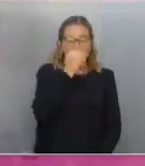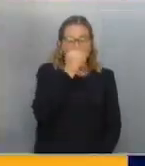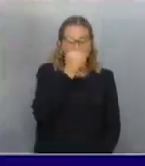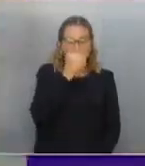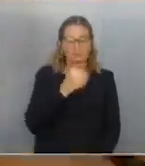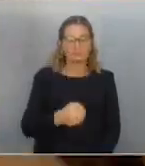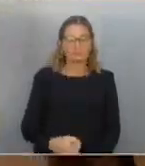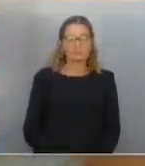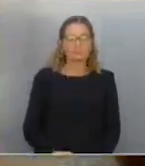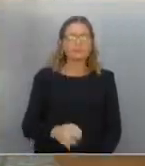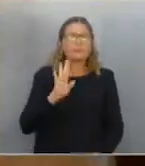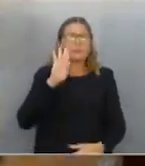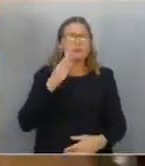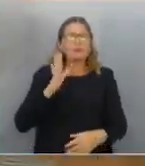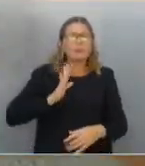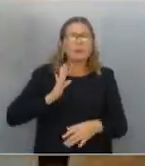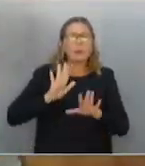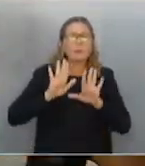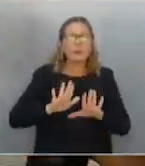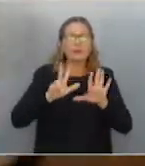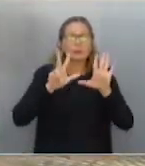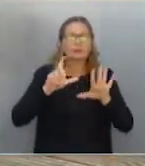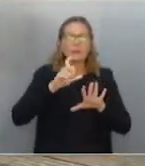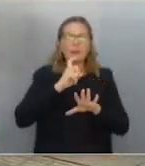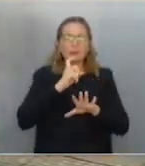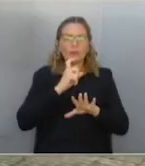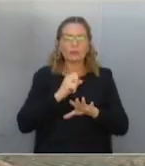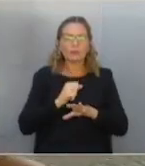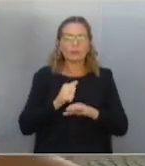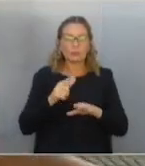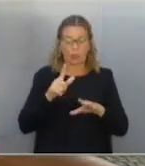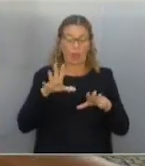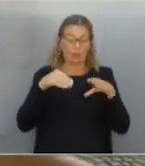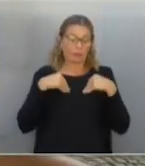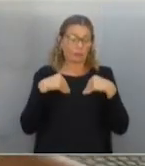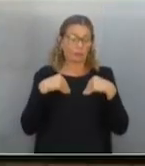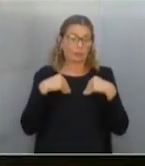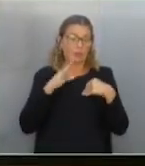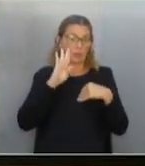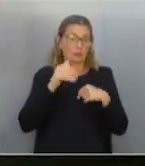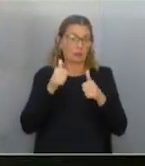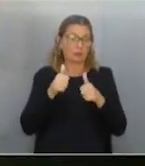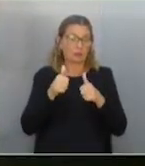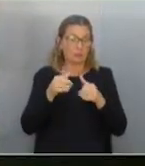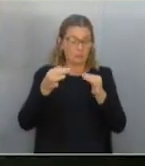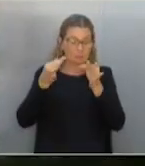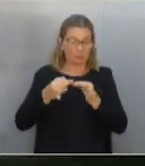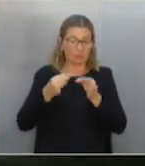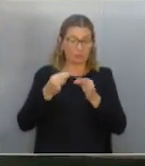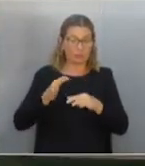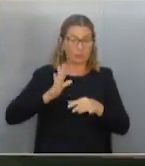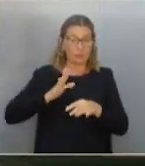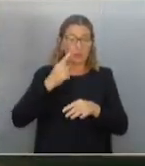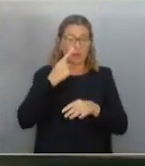¿Qué te parece el hecho de que las mujeres paren el 8 de marzo? Estoy de acuerdo, me parece bien. Que está perfecto, tanto la mujer